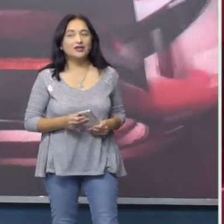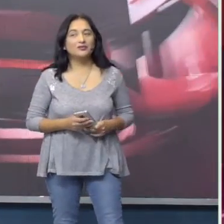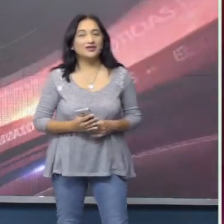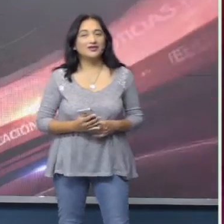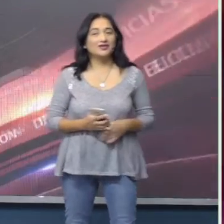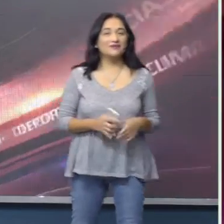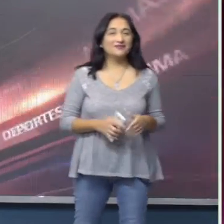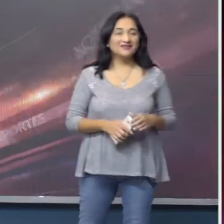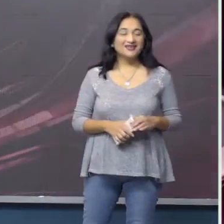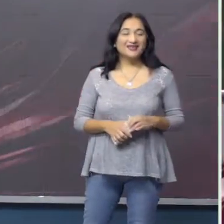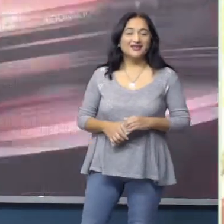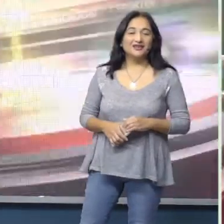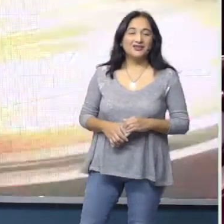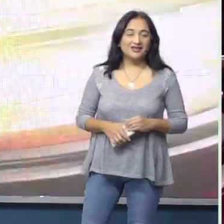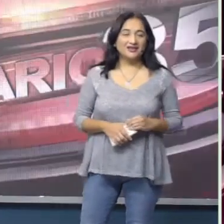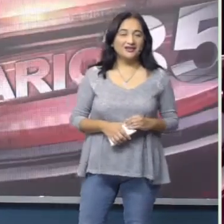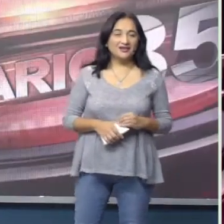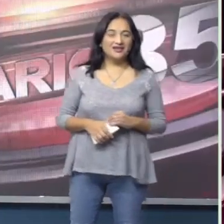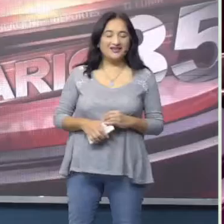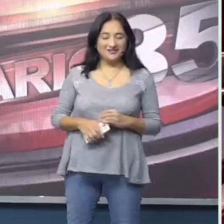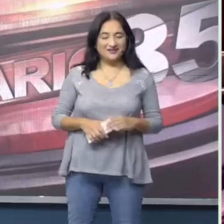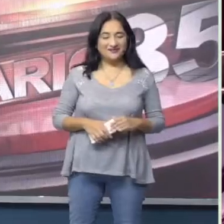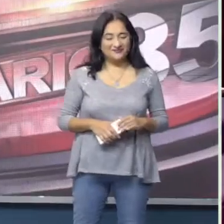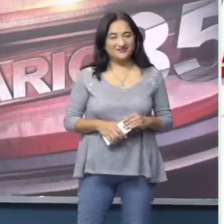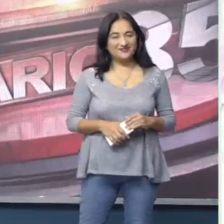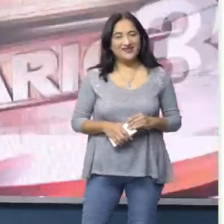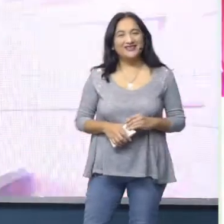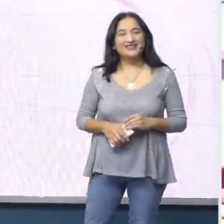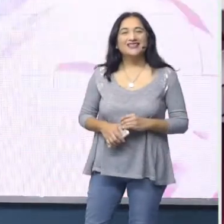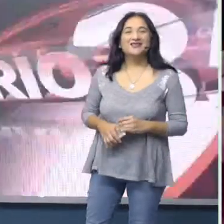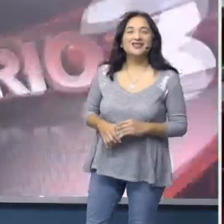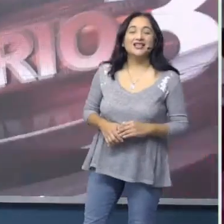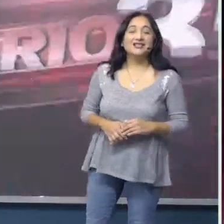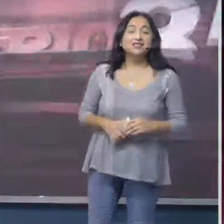gentil con la comunicación. Que tenga una excelente Gracias, jornada, buenos Julio. días. Bien, muchas gracias.